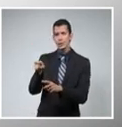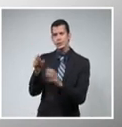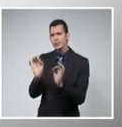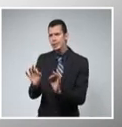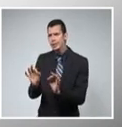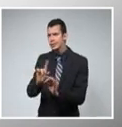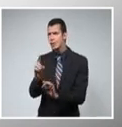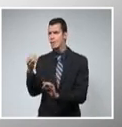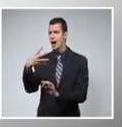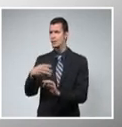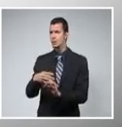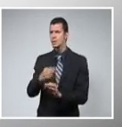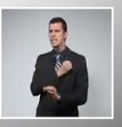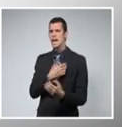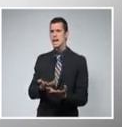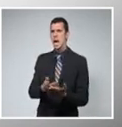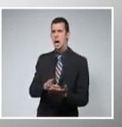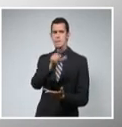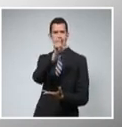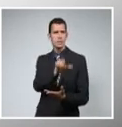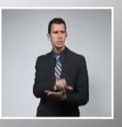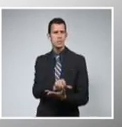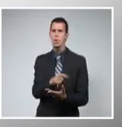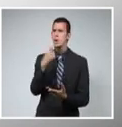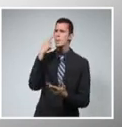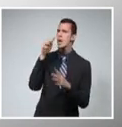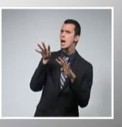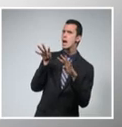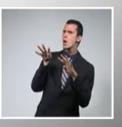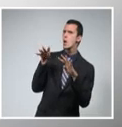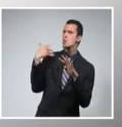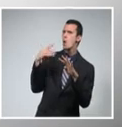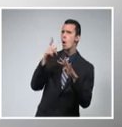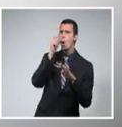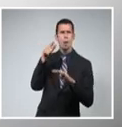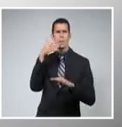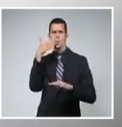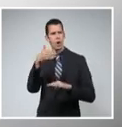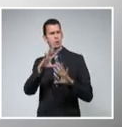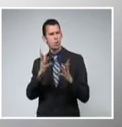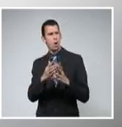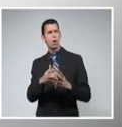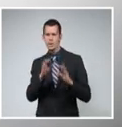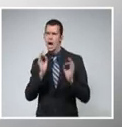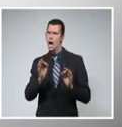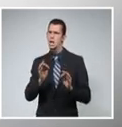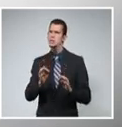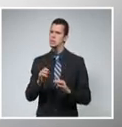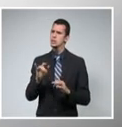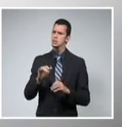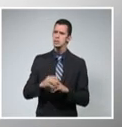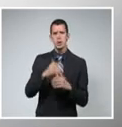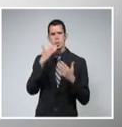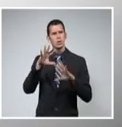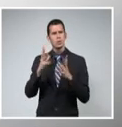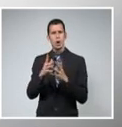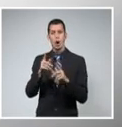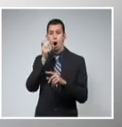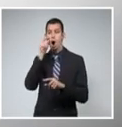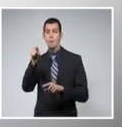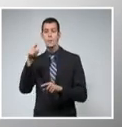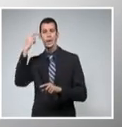ejemplos. Recuerden, métodos de protesta y persuasión no violentos. Avancemos a ver otros ejemplos.